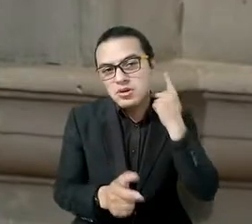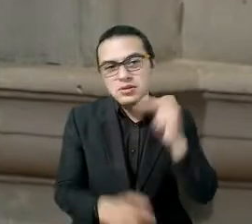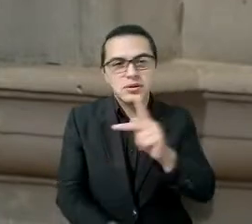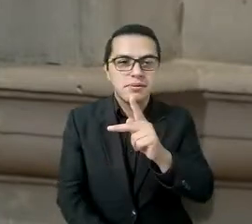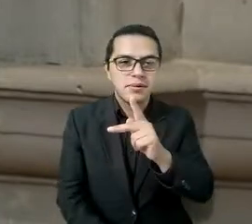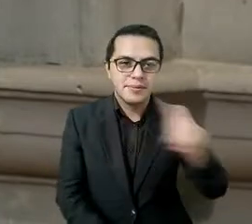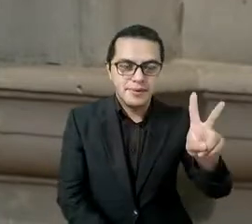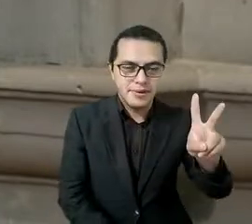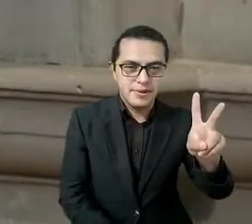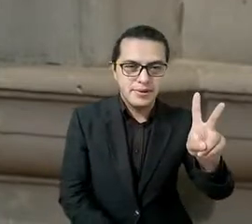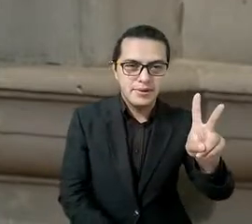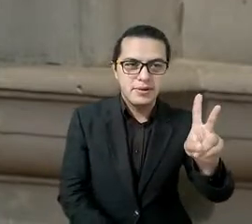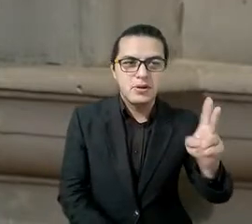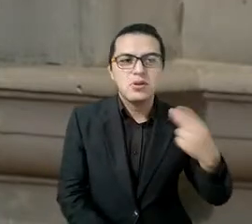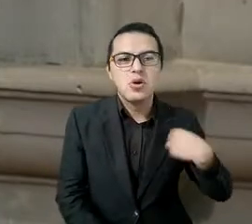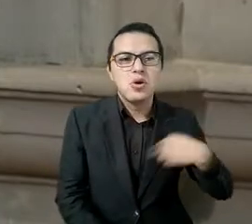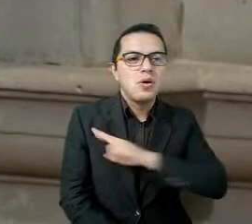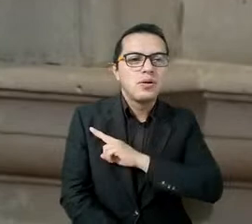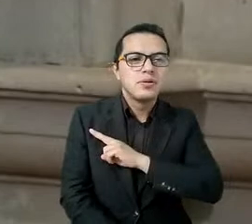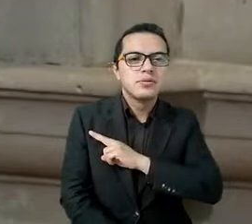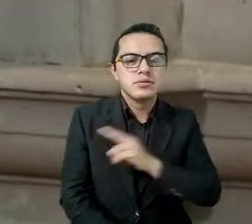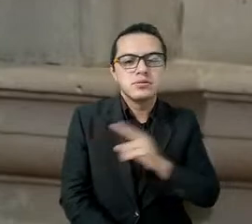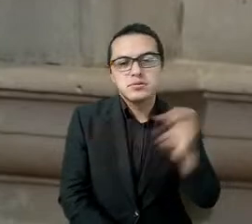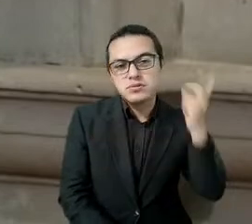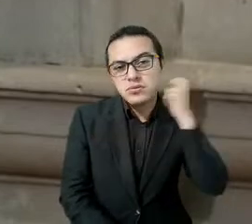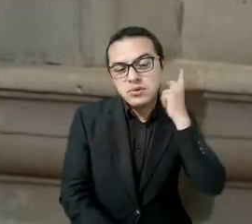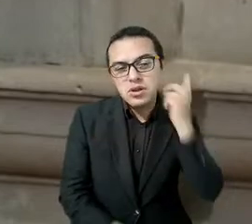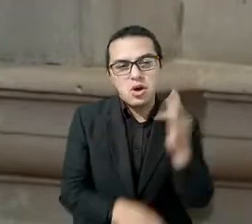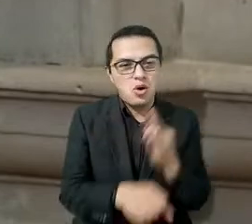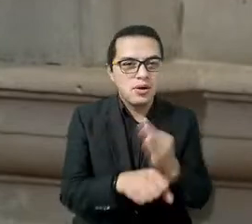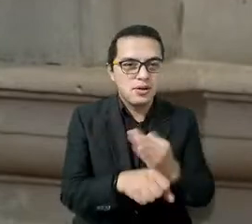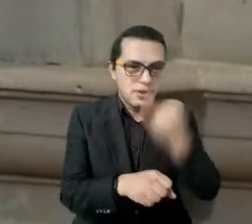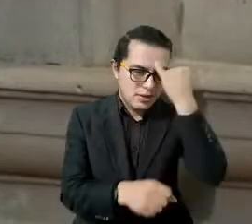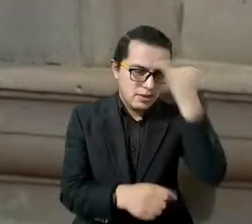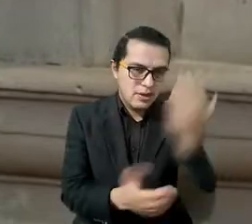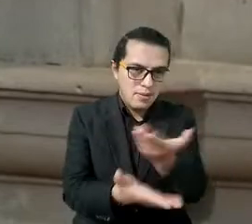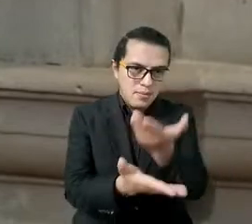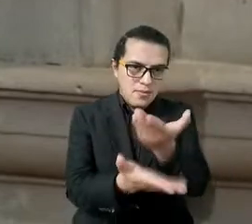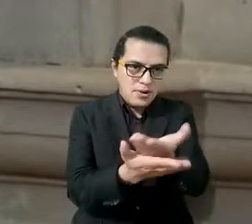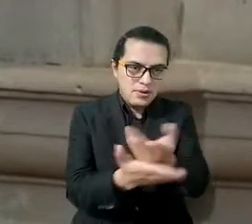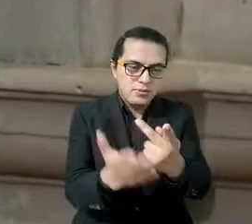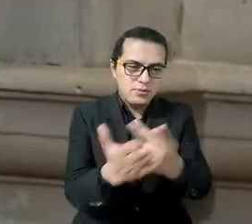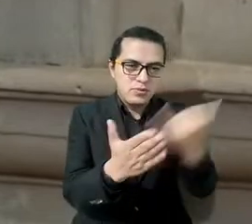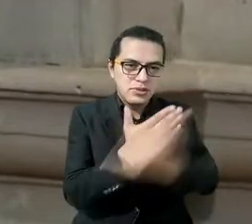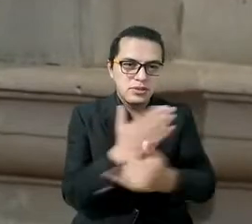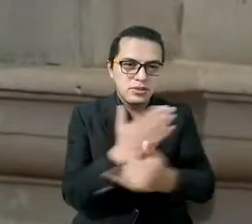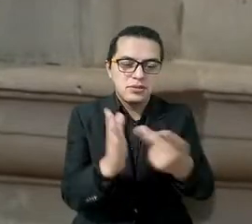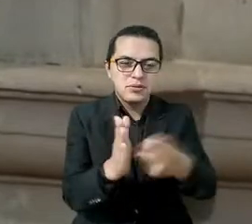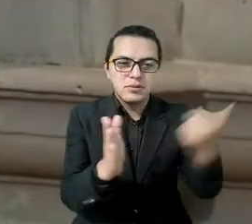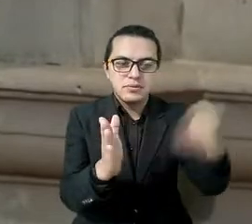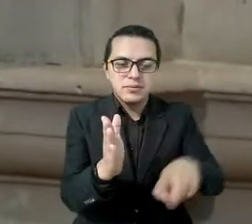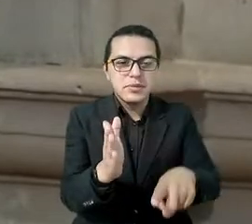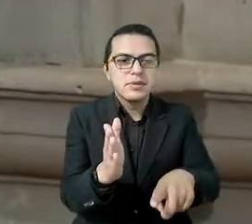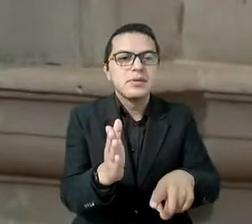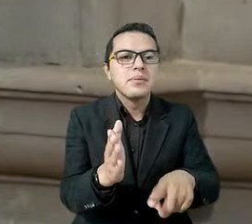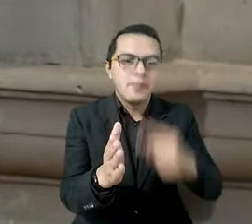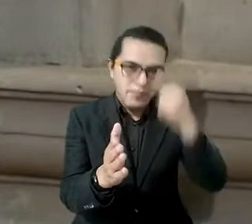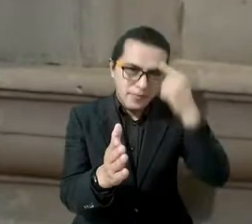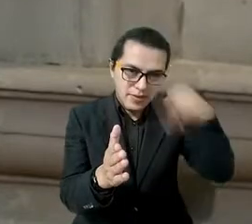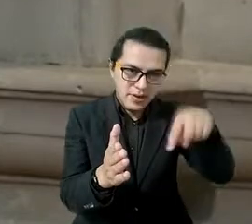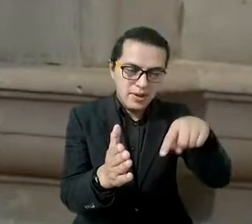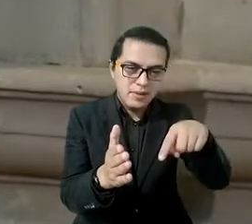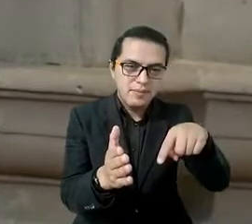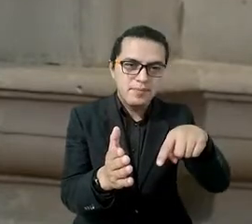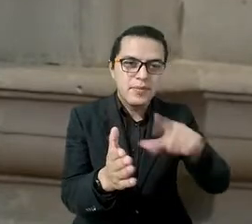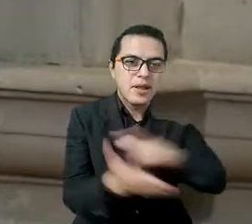México, tenemos a bien presentar la siguiente iniciativa con proyecto de decreto que adiciona diversas disposiciones de la